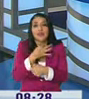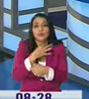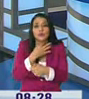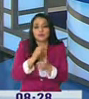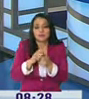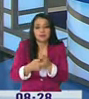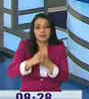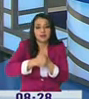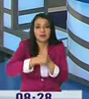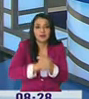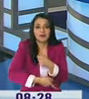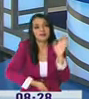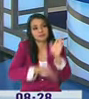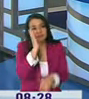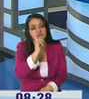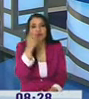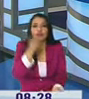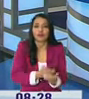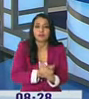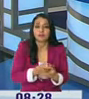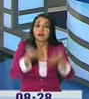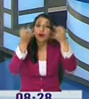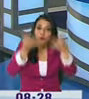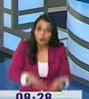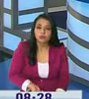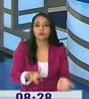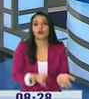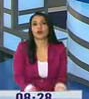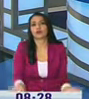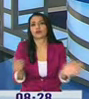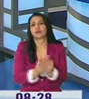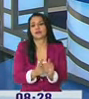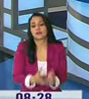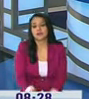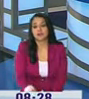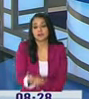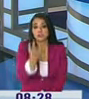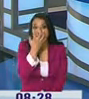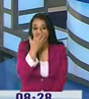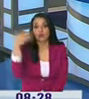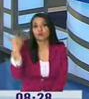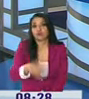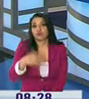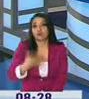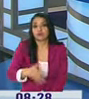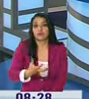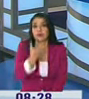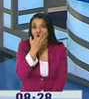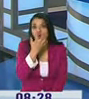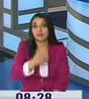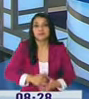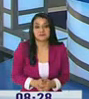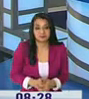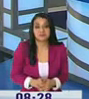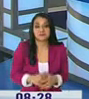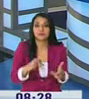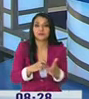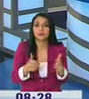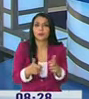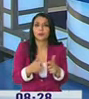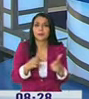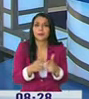y decidió irle a comprar. Y ahí, otra vez el hígado. Le va a caer pus en el hígado con tantas sigras a Peseta. El problema de